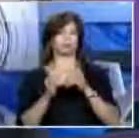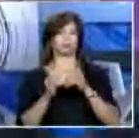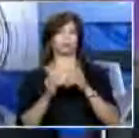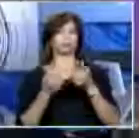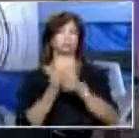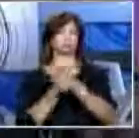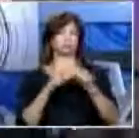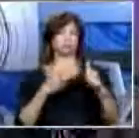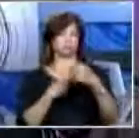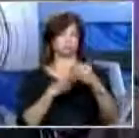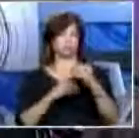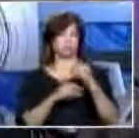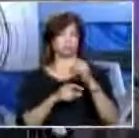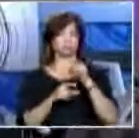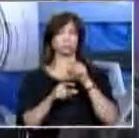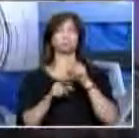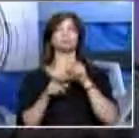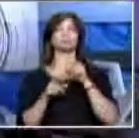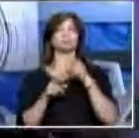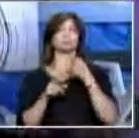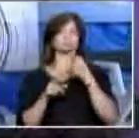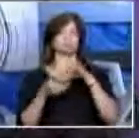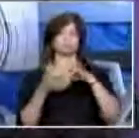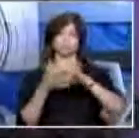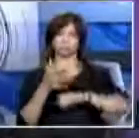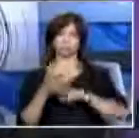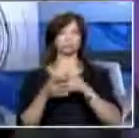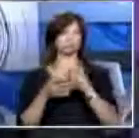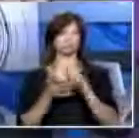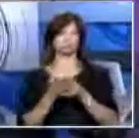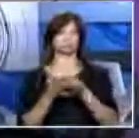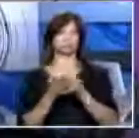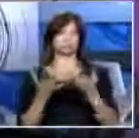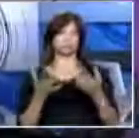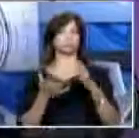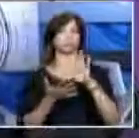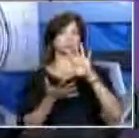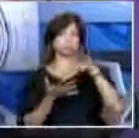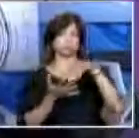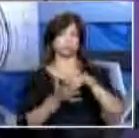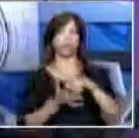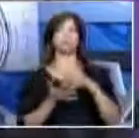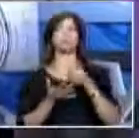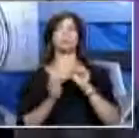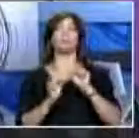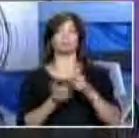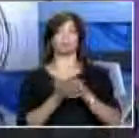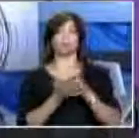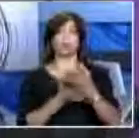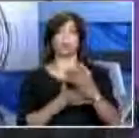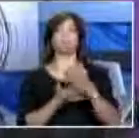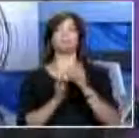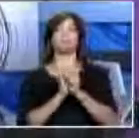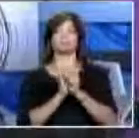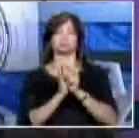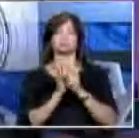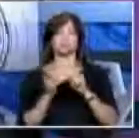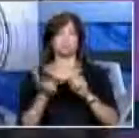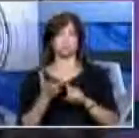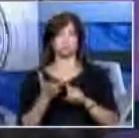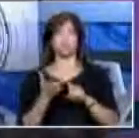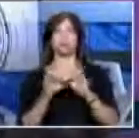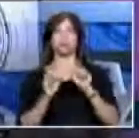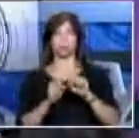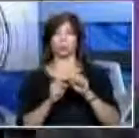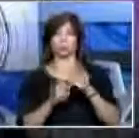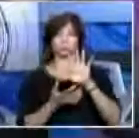cualquiera las oficinas de la empresa prestadora y retira esos cinco mil pesos pero con esos cinco mil pesos puede comprar minutos por ejemplo para su celular o